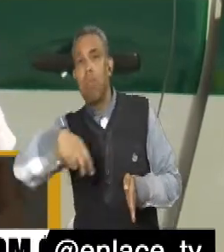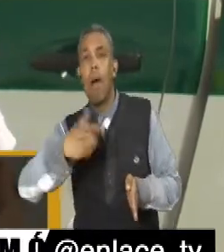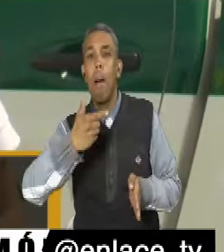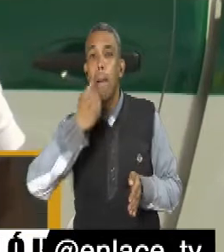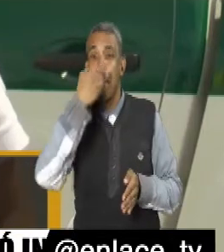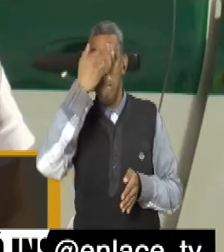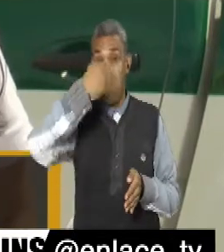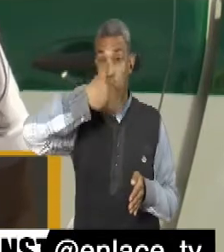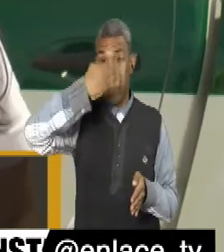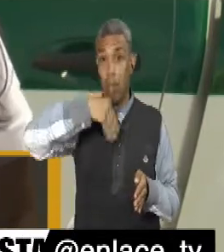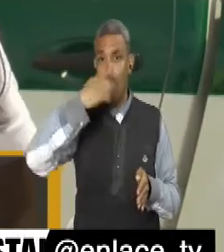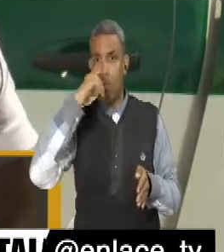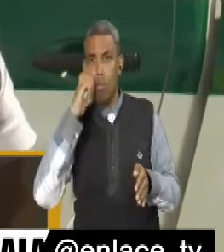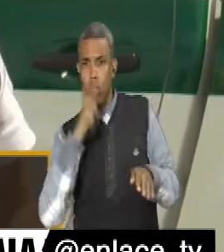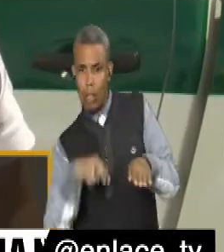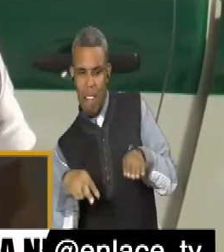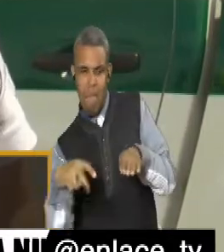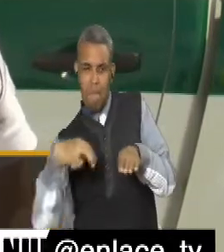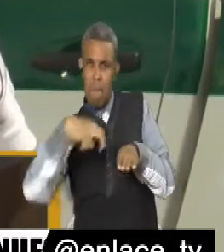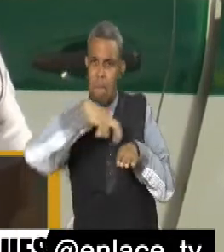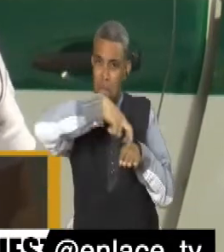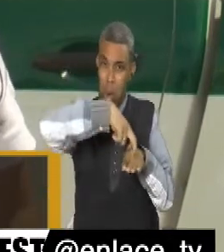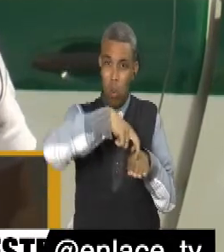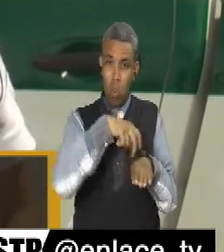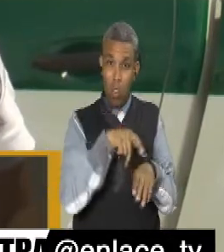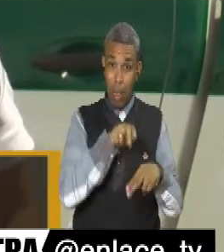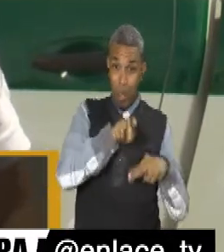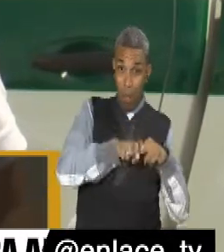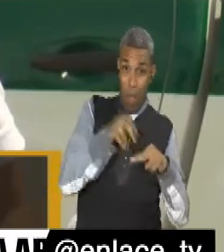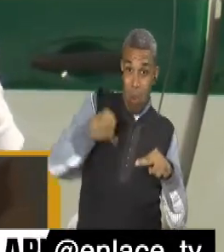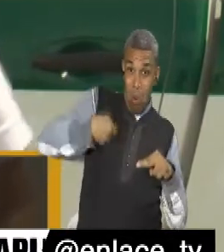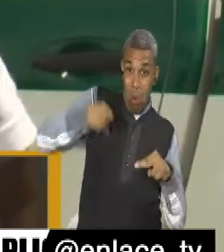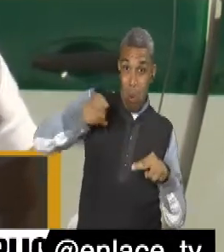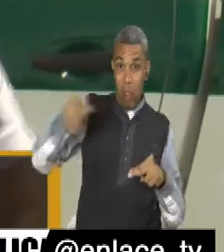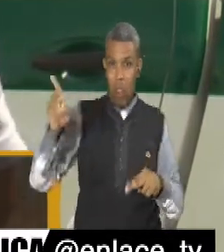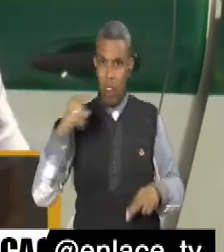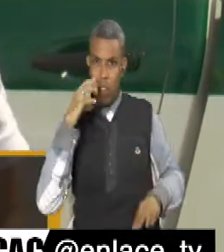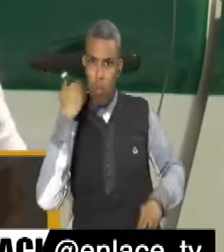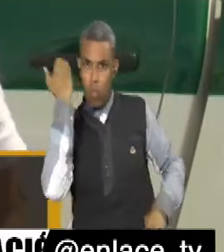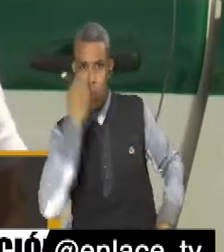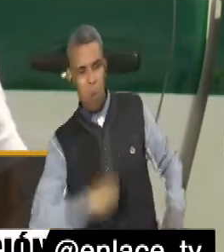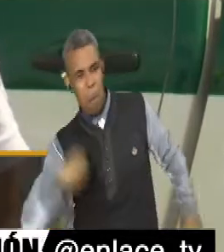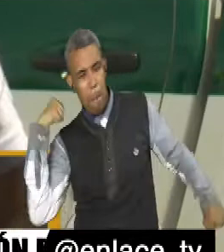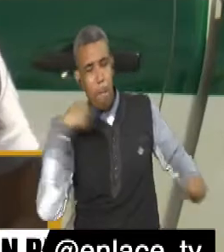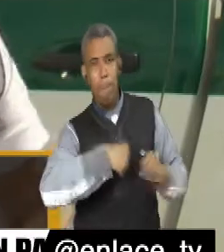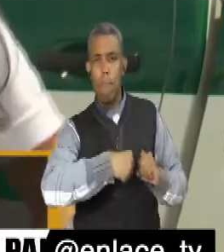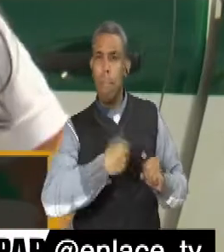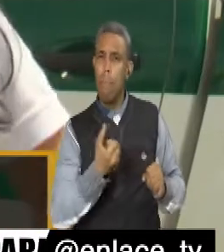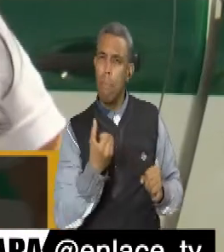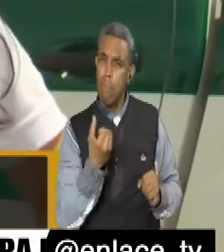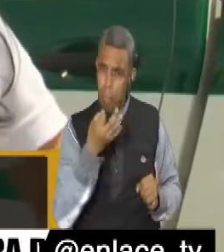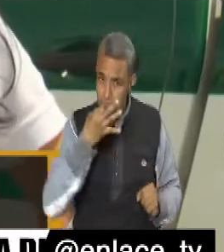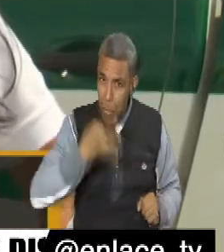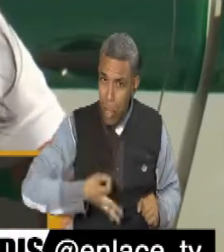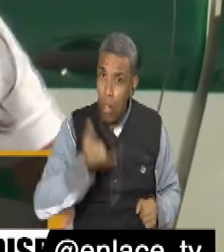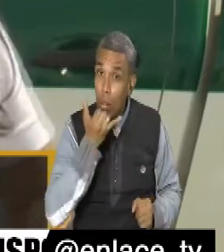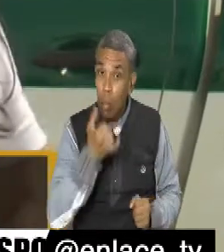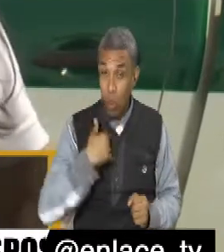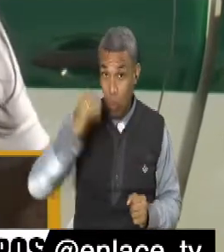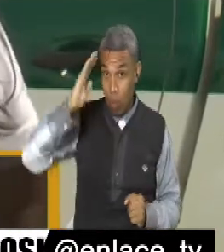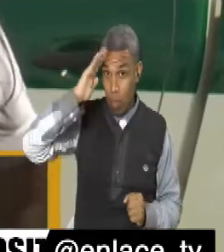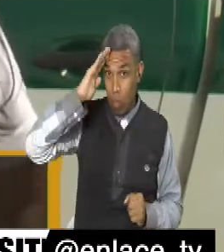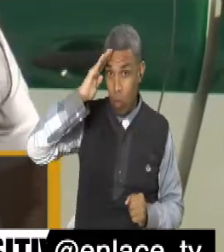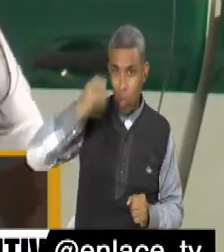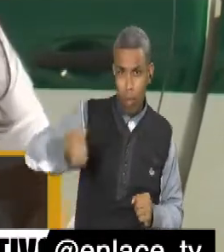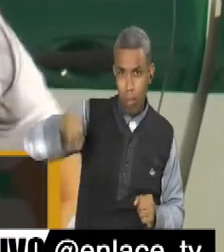de edad. Pero dejemos que sea el mayor Javier Alvear, comandante de la policía de la estación del Muelle, quien nos